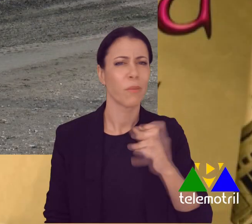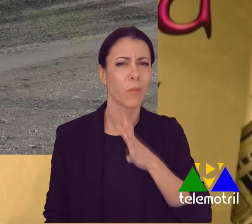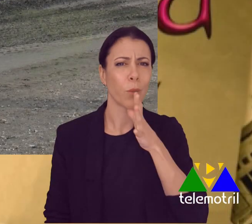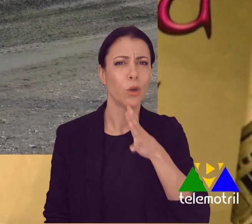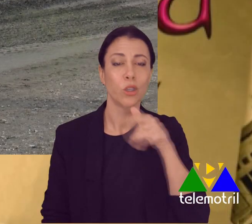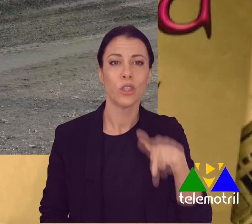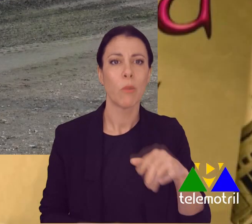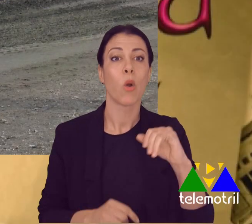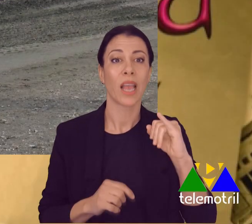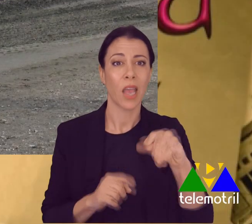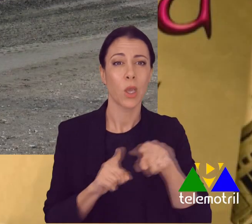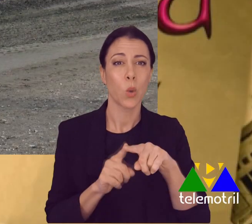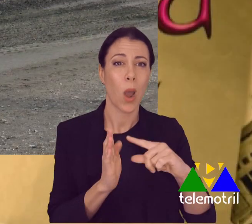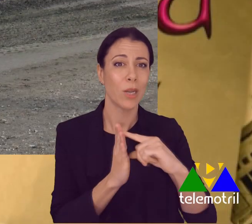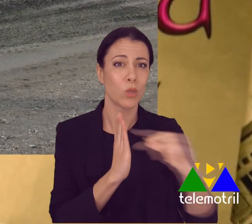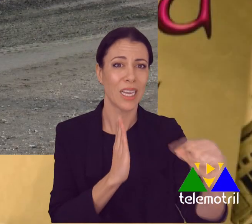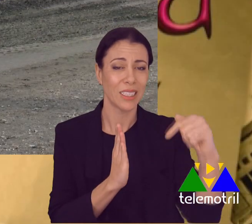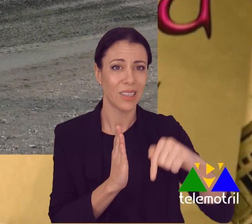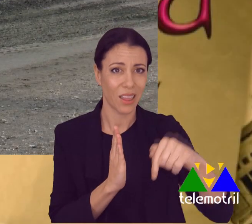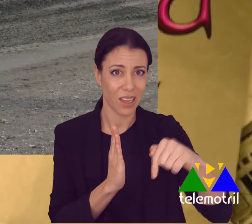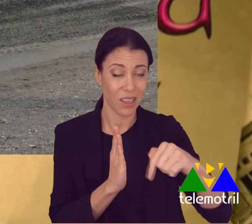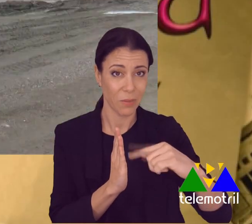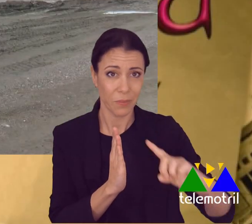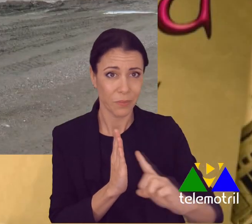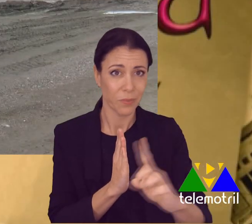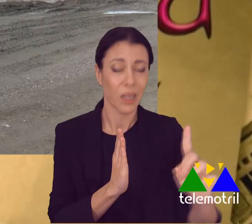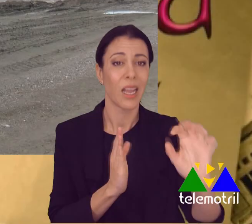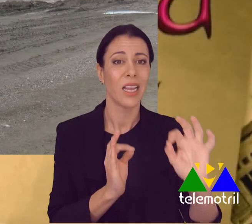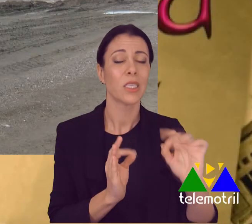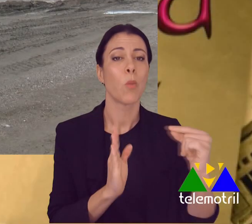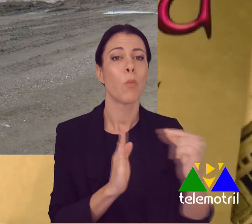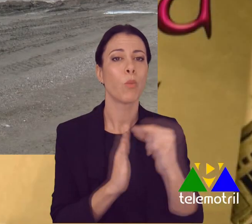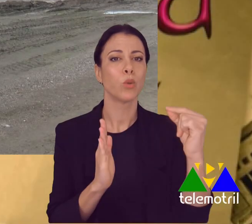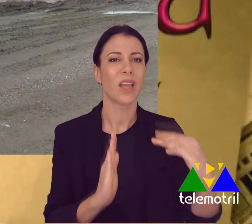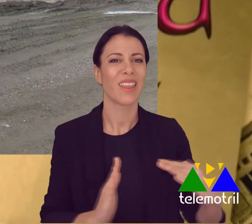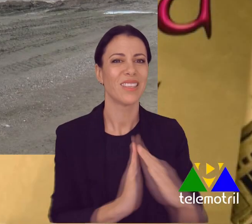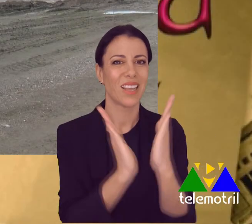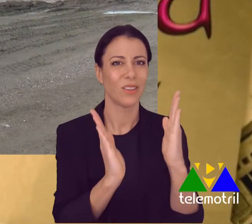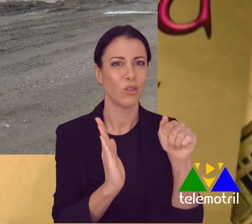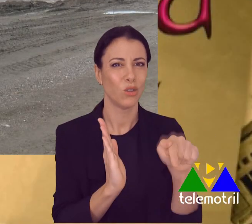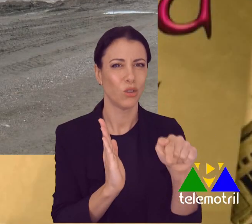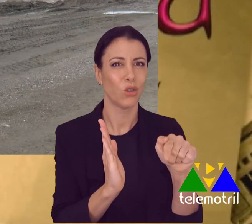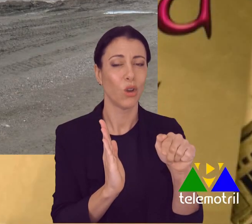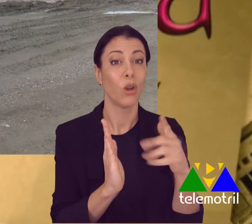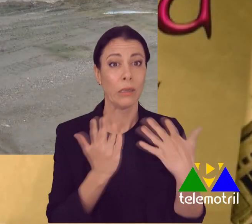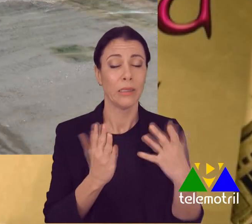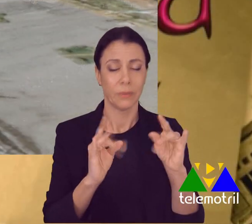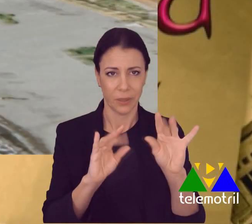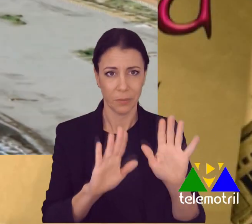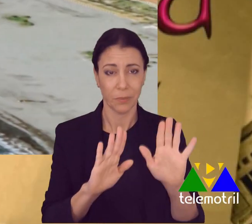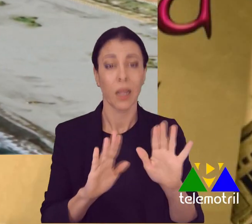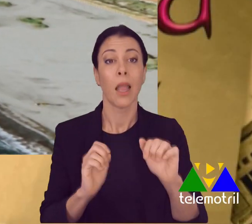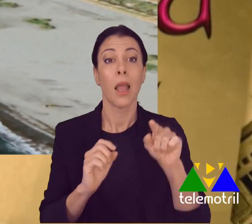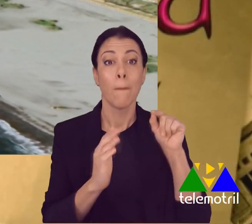y este es lo que históricamente se conoce como la Punta del Santo. Sí, pues el Espigón le va a dar